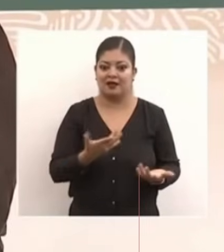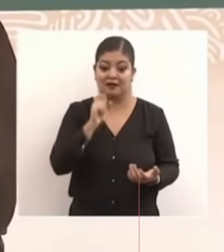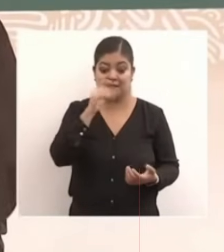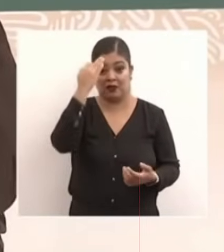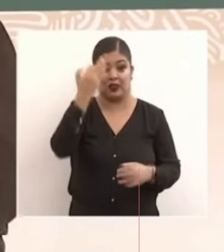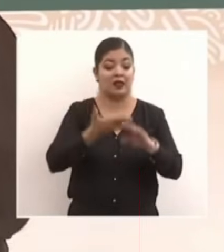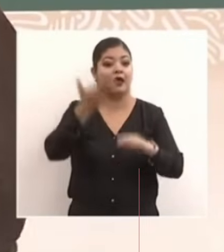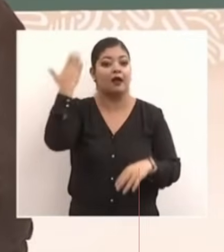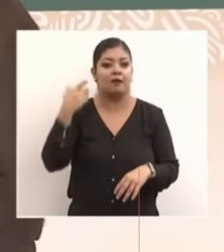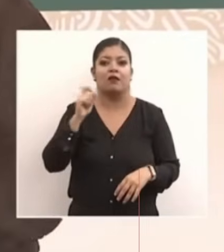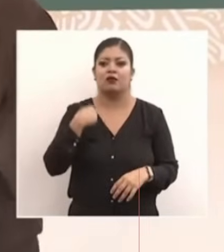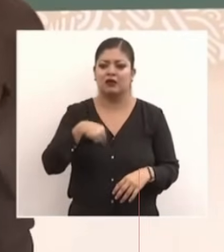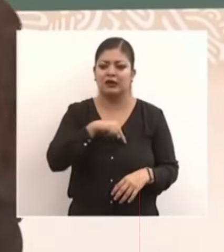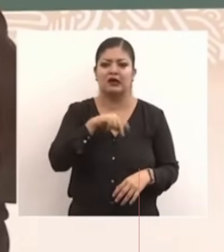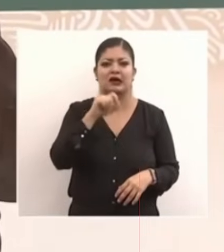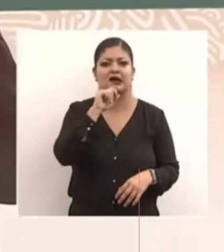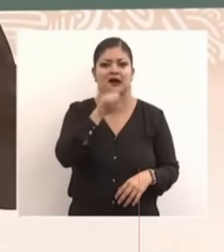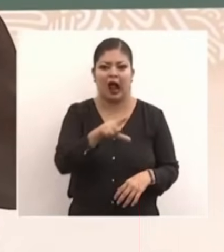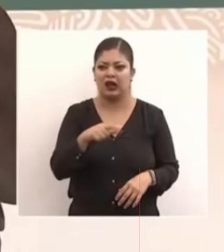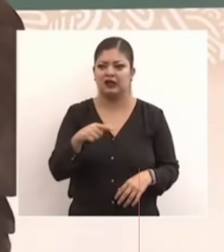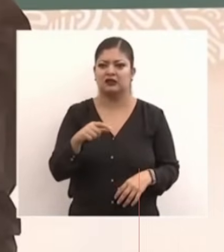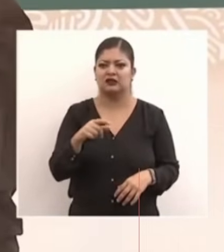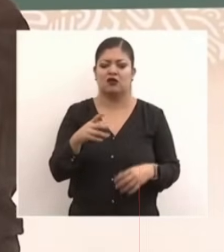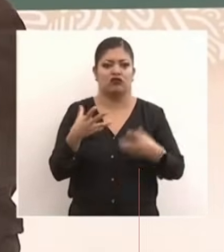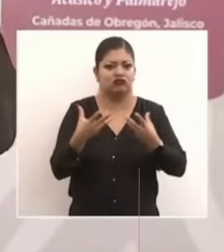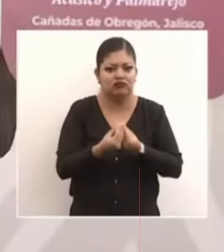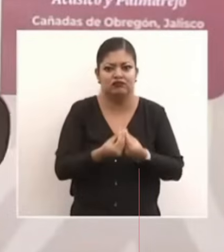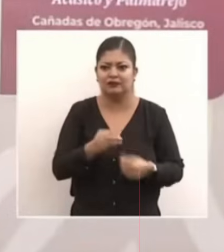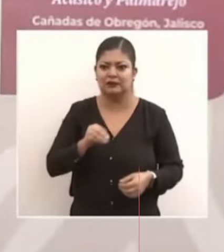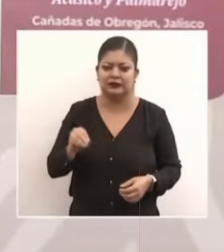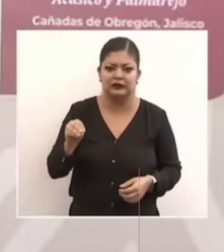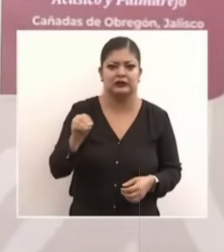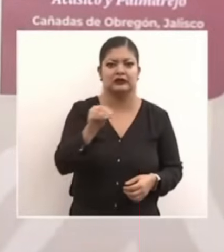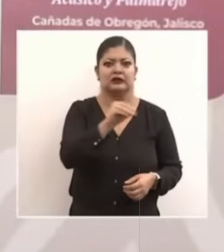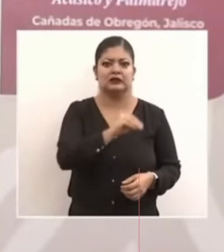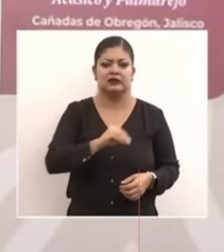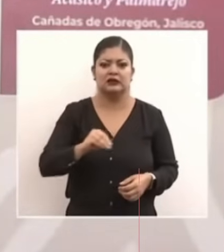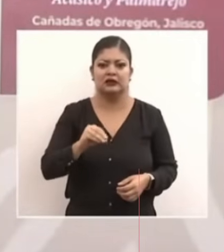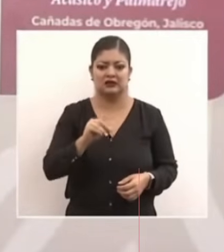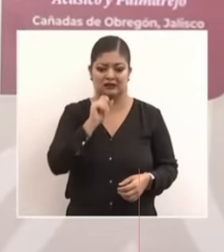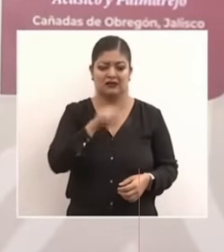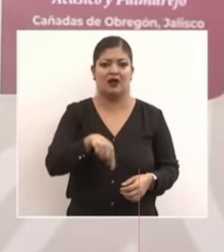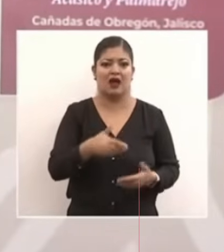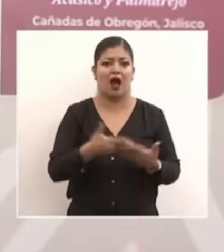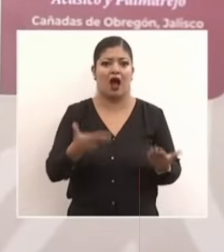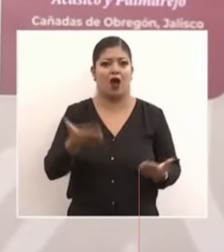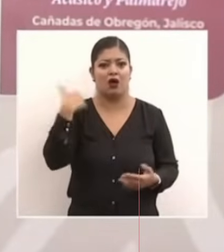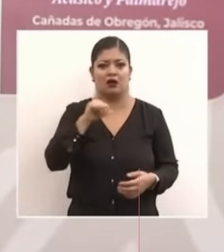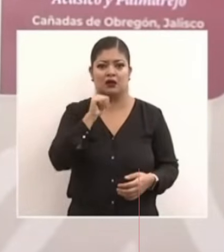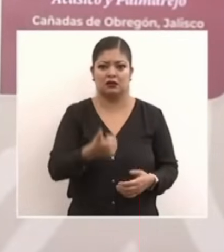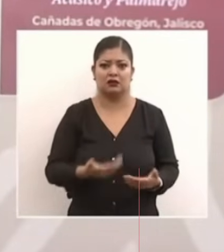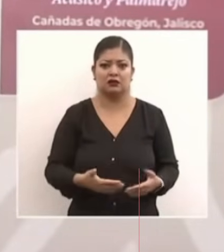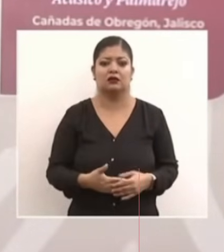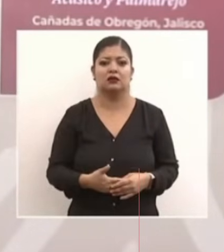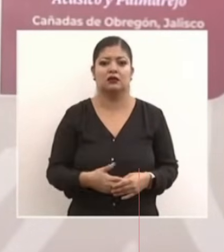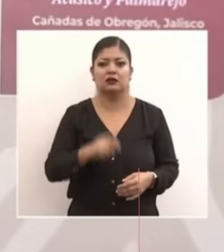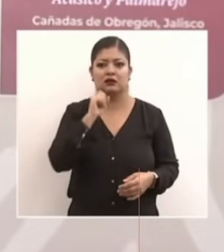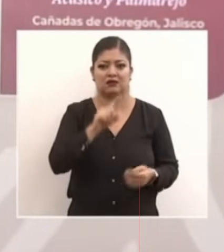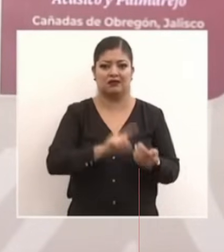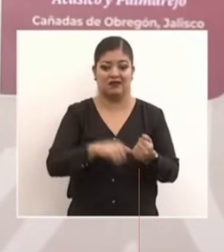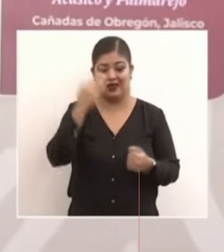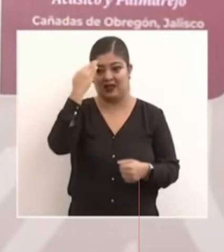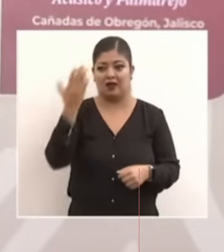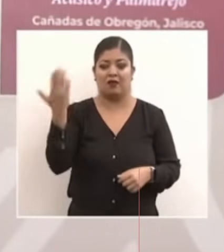entonces recorrimos Jalisco juntos, sin condiciones como las que hay hoy, en medio de la adversidad, cuando pude